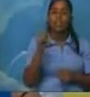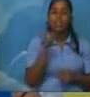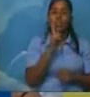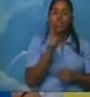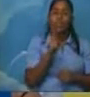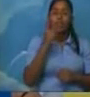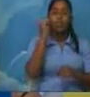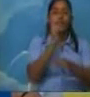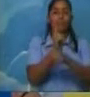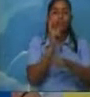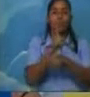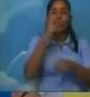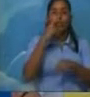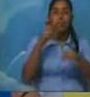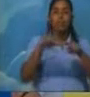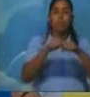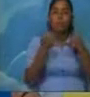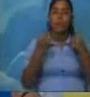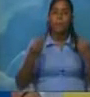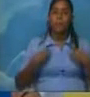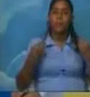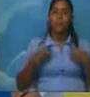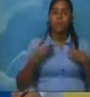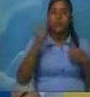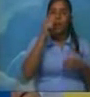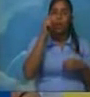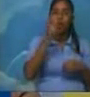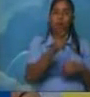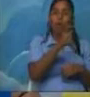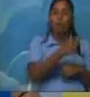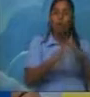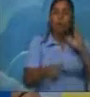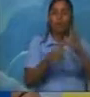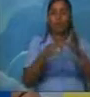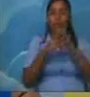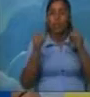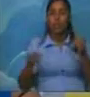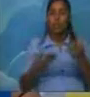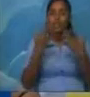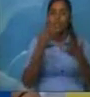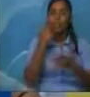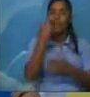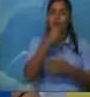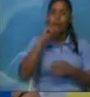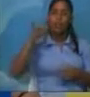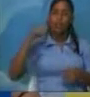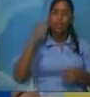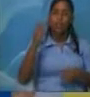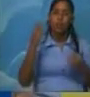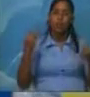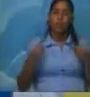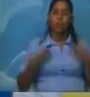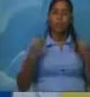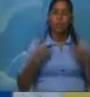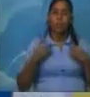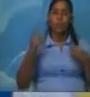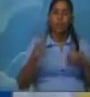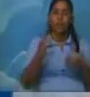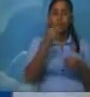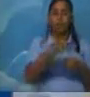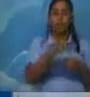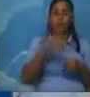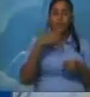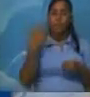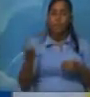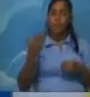solo de pan vivirá el hombre más de todo lo que sale de la boca de Jehová vivirá el hombre